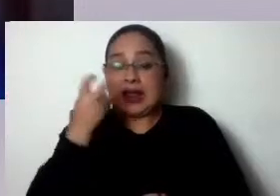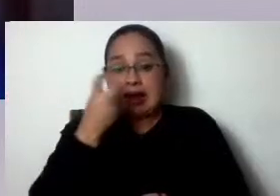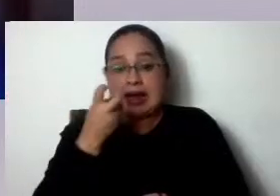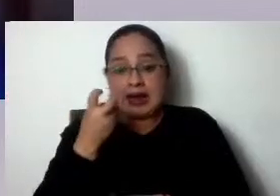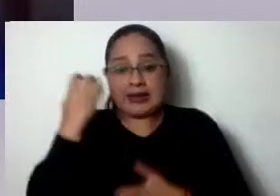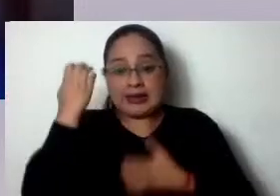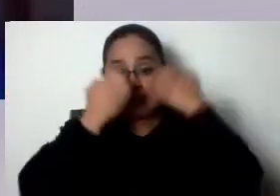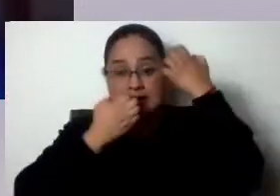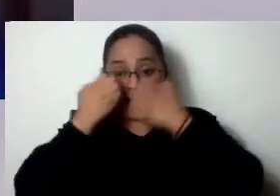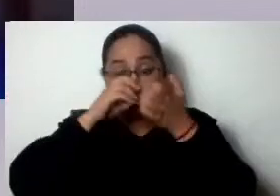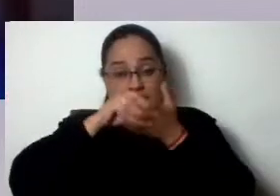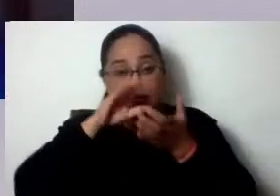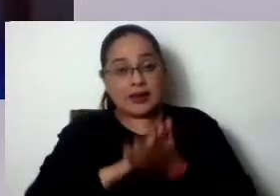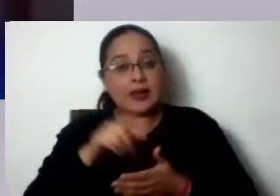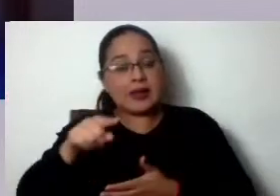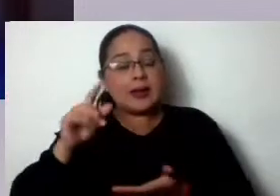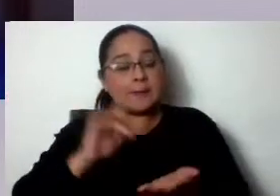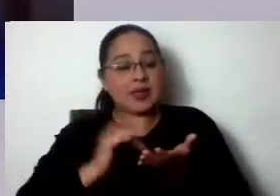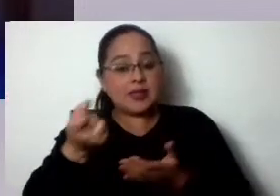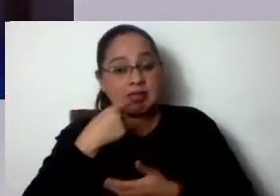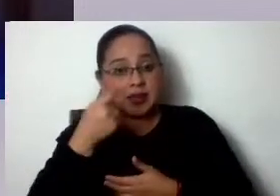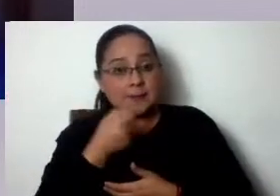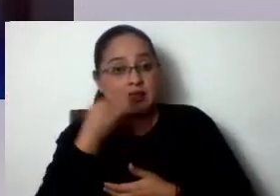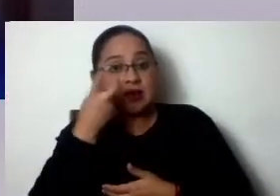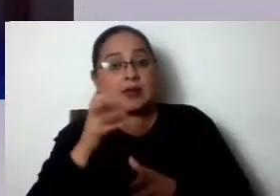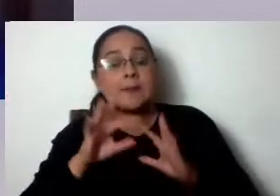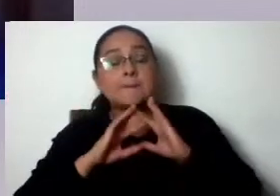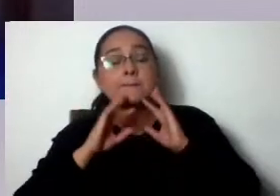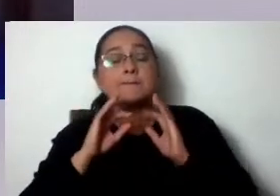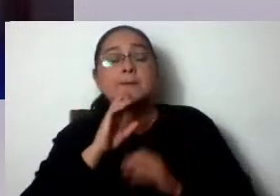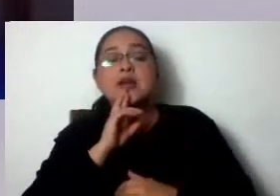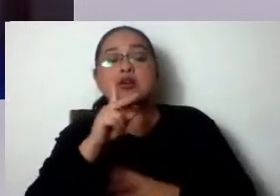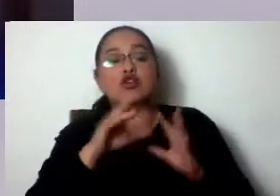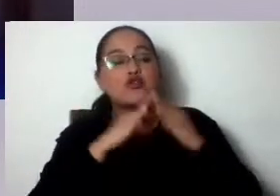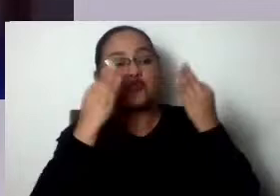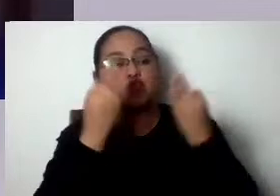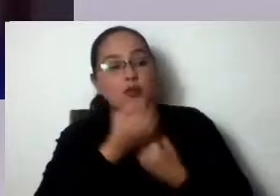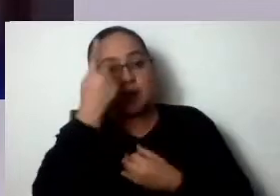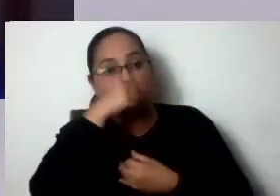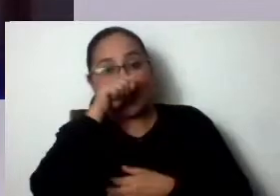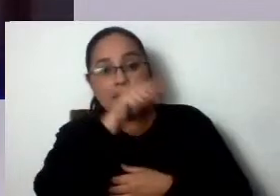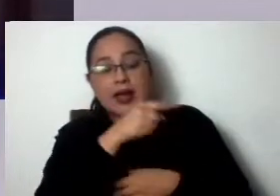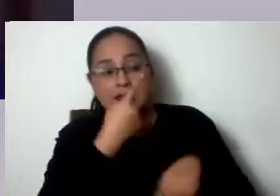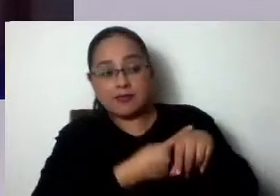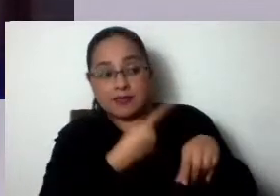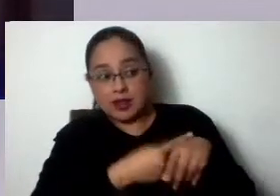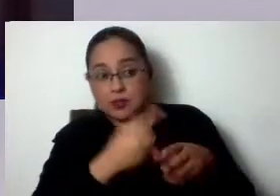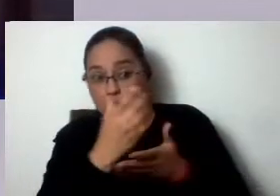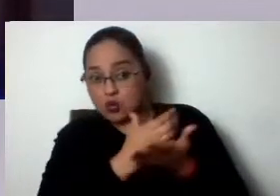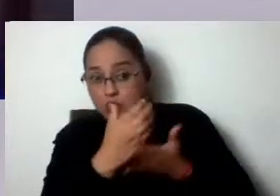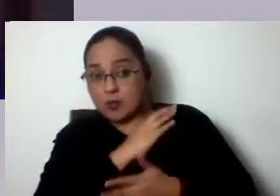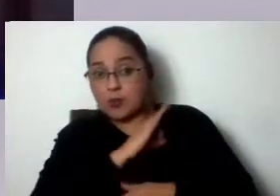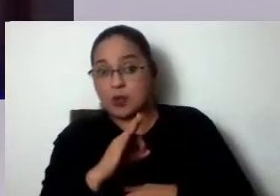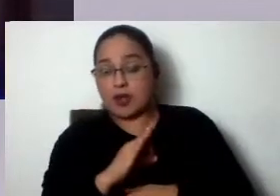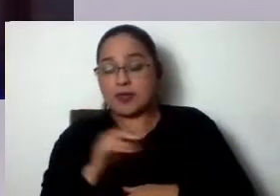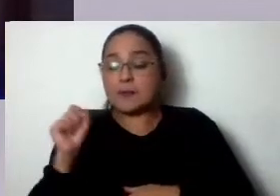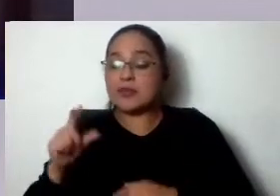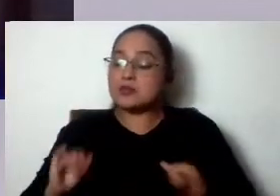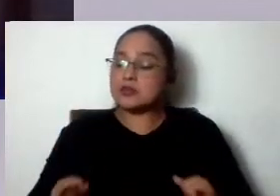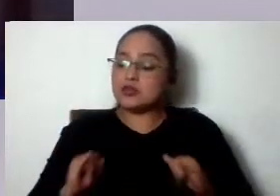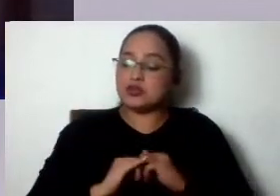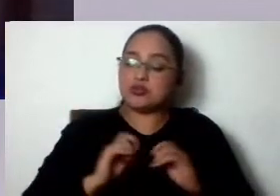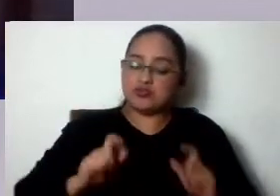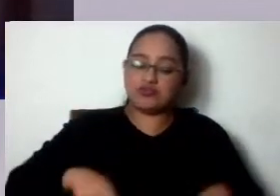es que el medicamento solicitado es el mejor tratamiento para el paciente quejoso la institución debe otorgar lo de inmediato